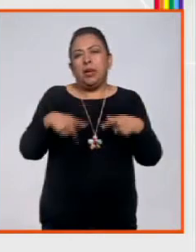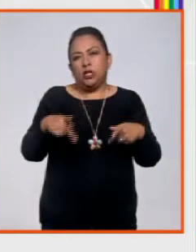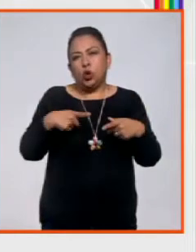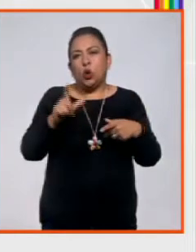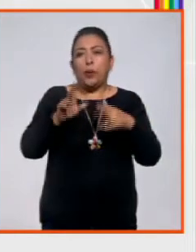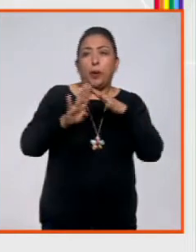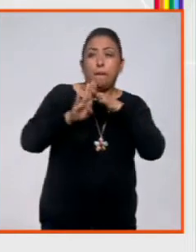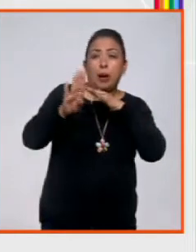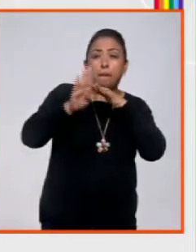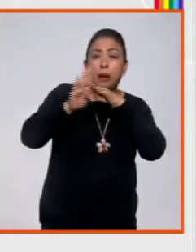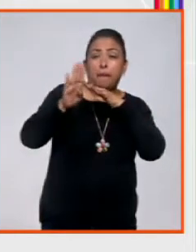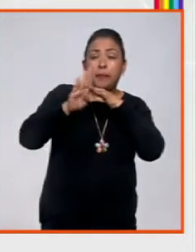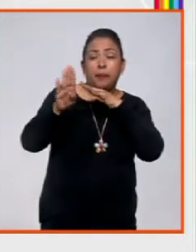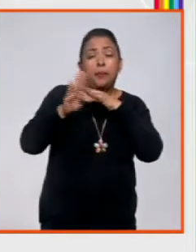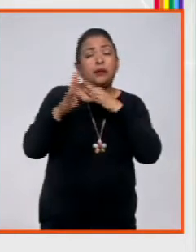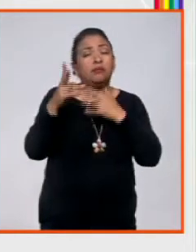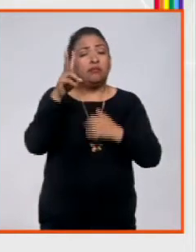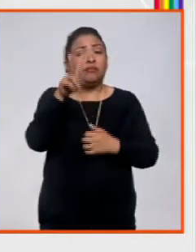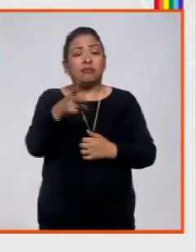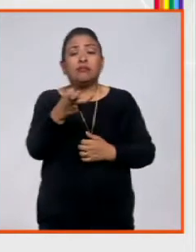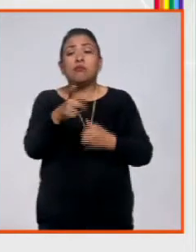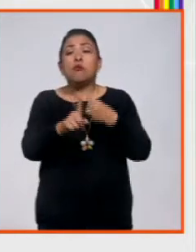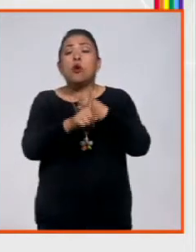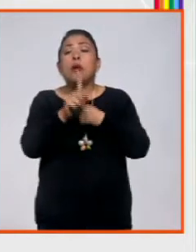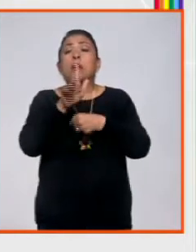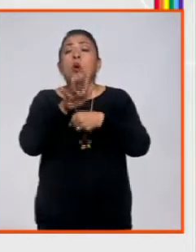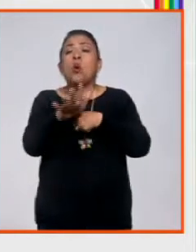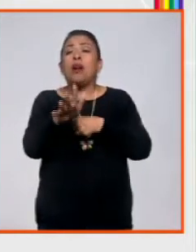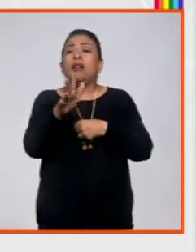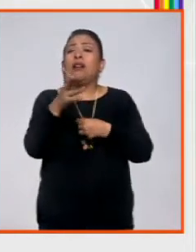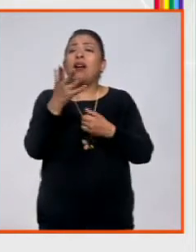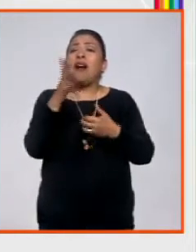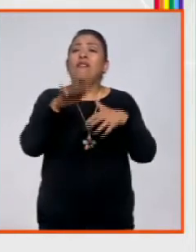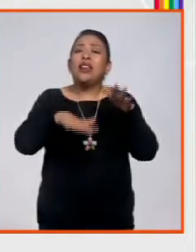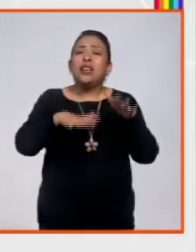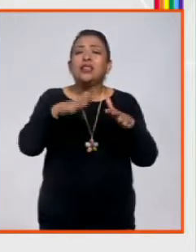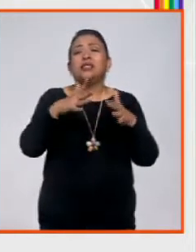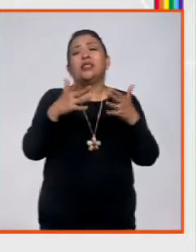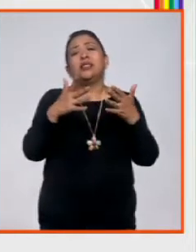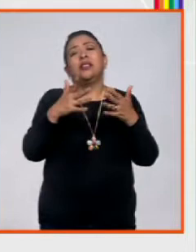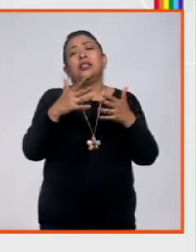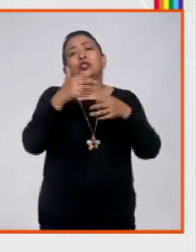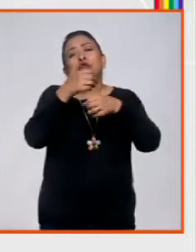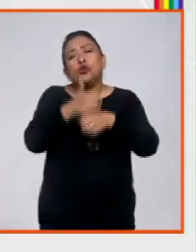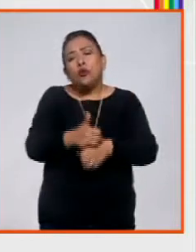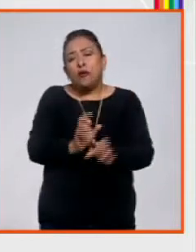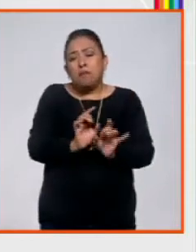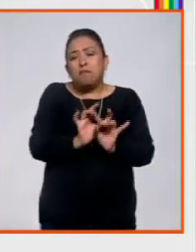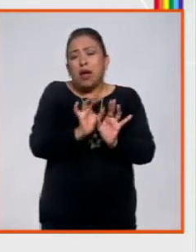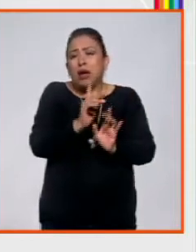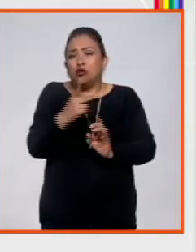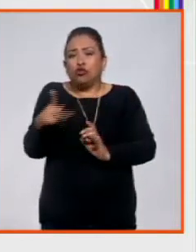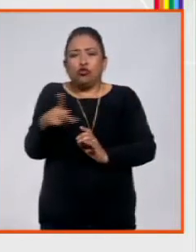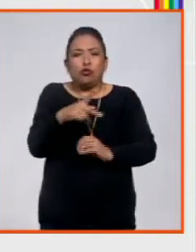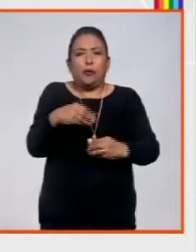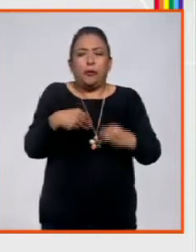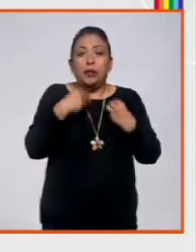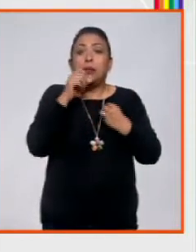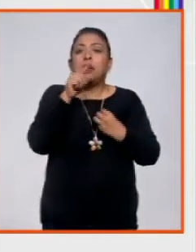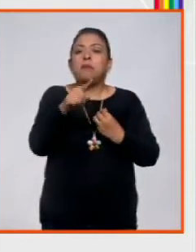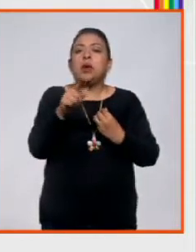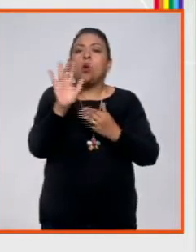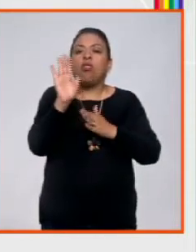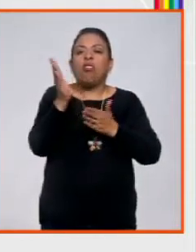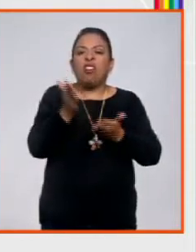los flujos migratorios que son sujetos no solamente de las inclemencias que padecen de sus propias situaciones sino también que son